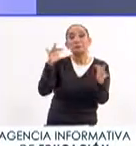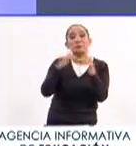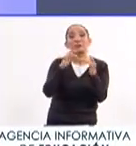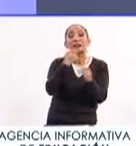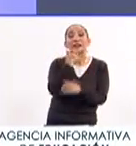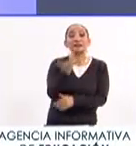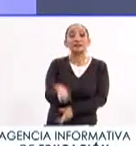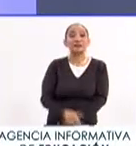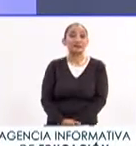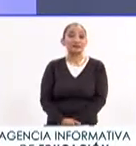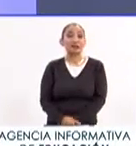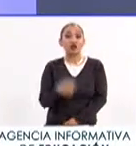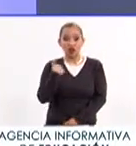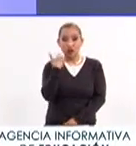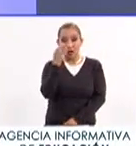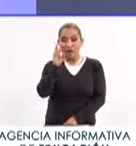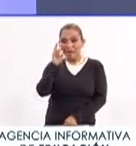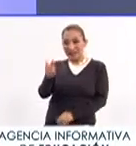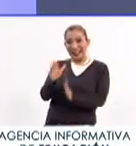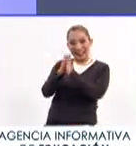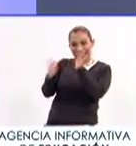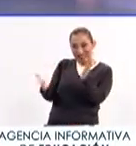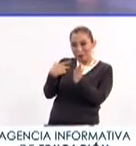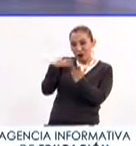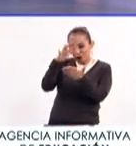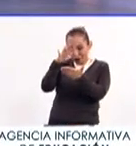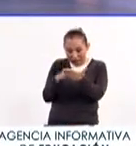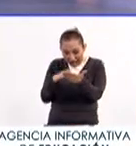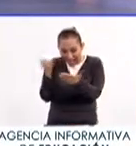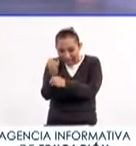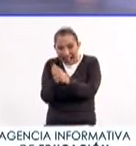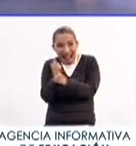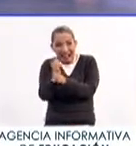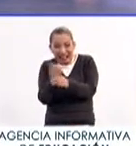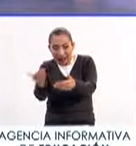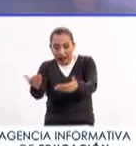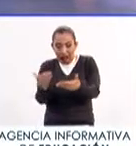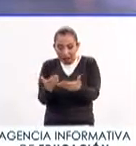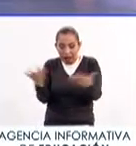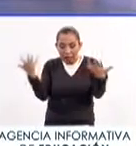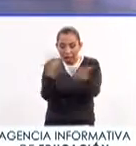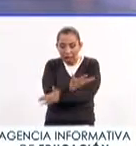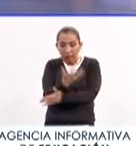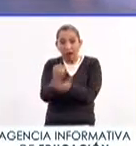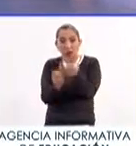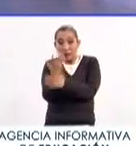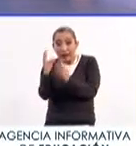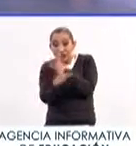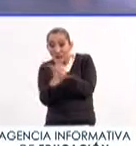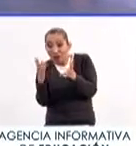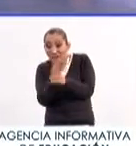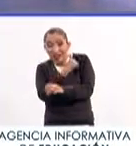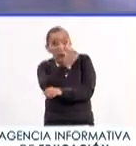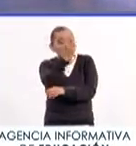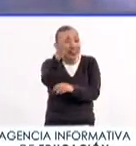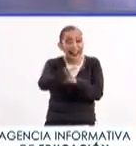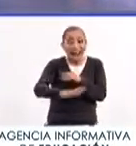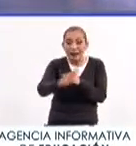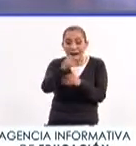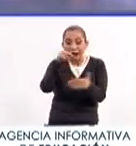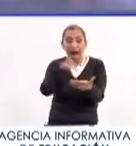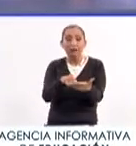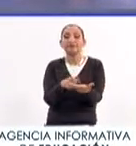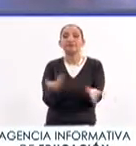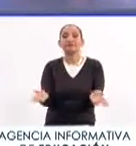en inglés. Cuando uno quiere acceder a libros, a textos, a investigación, con innovación en cualquiera de esas áreas,